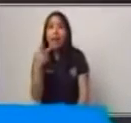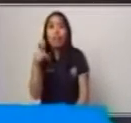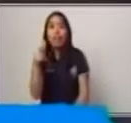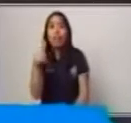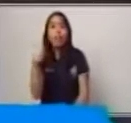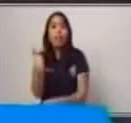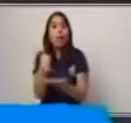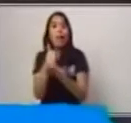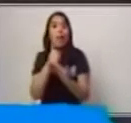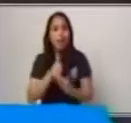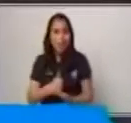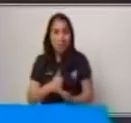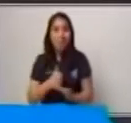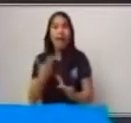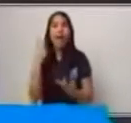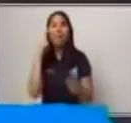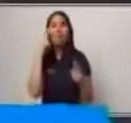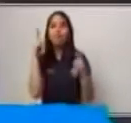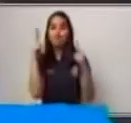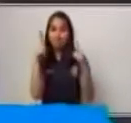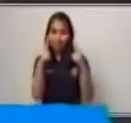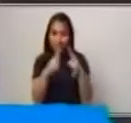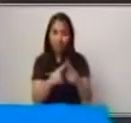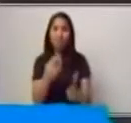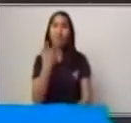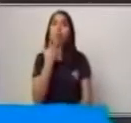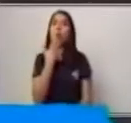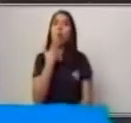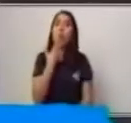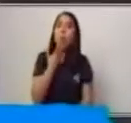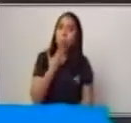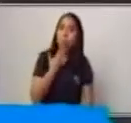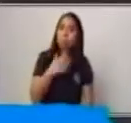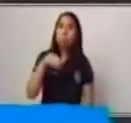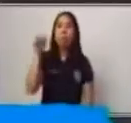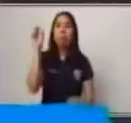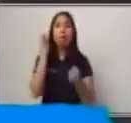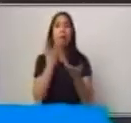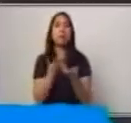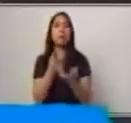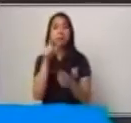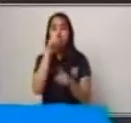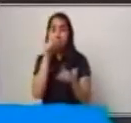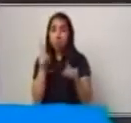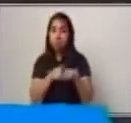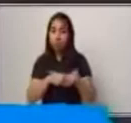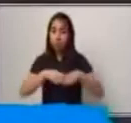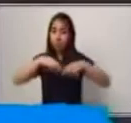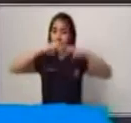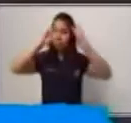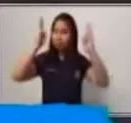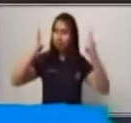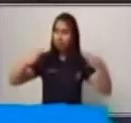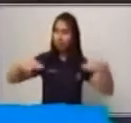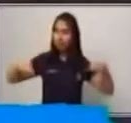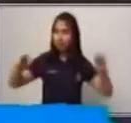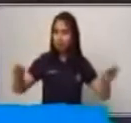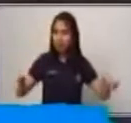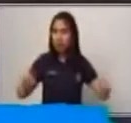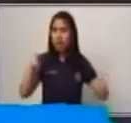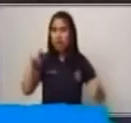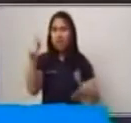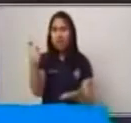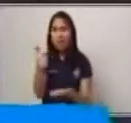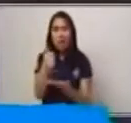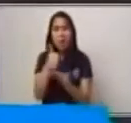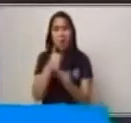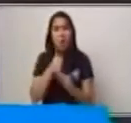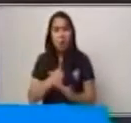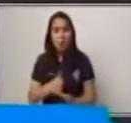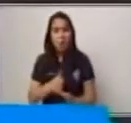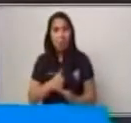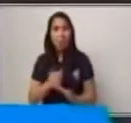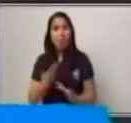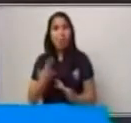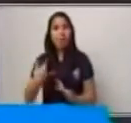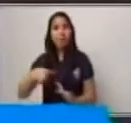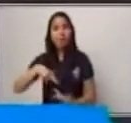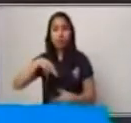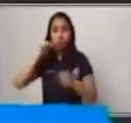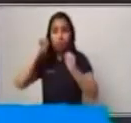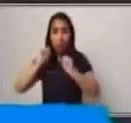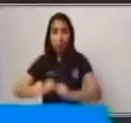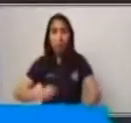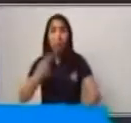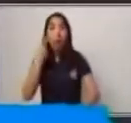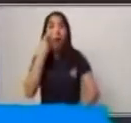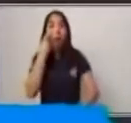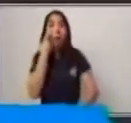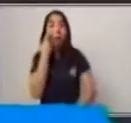colores, nos da paisajes, y lo que está haciendo acá es ampliando el significado de lo que puede ser una tarde.